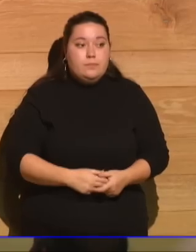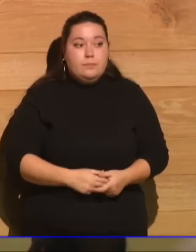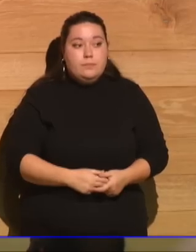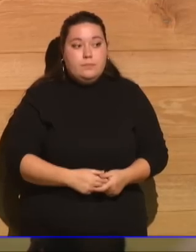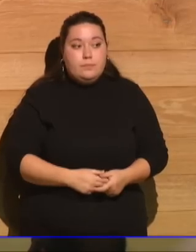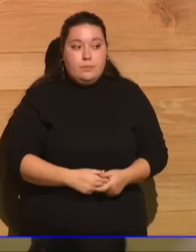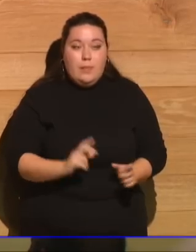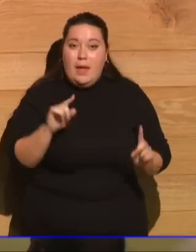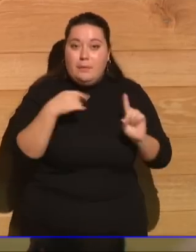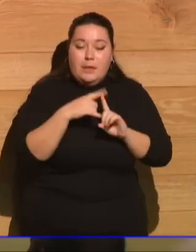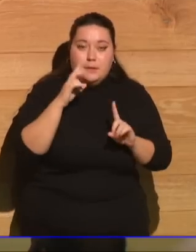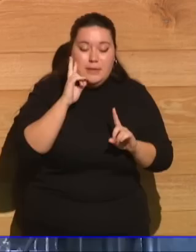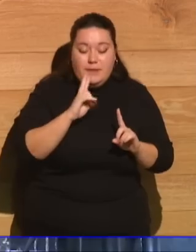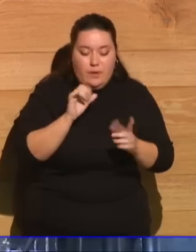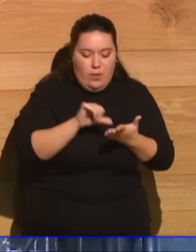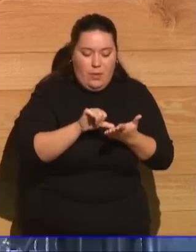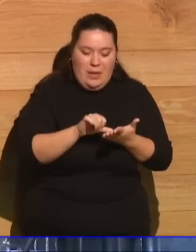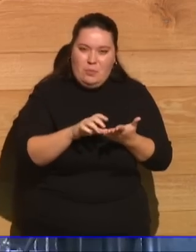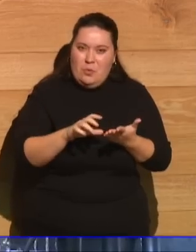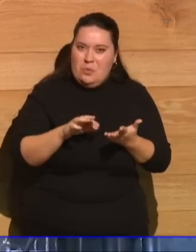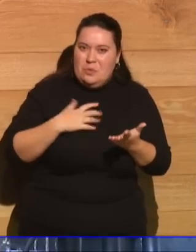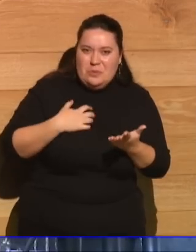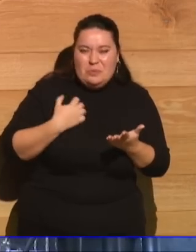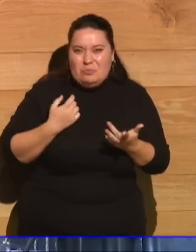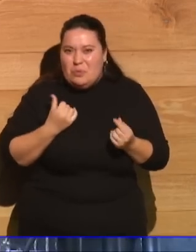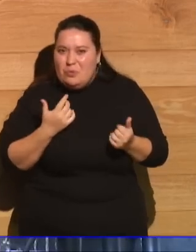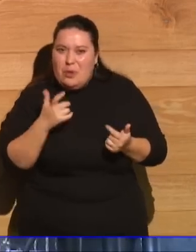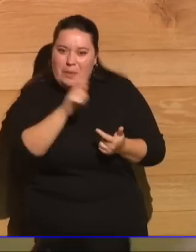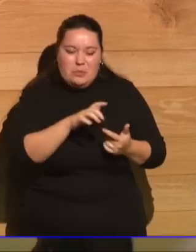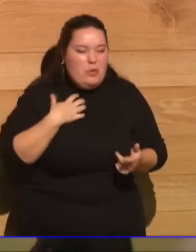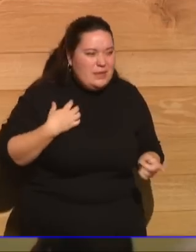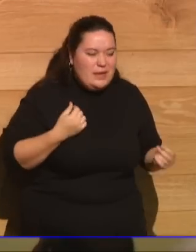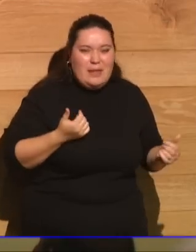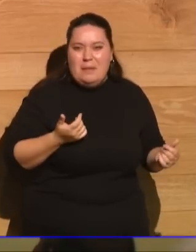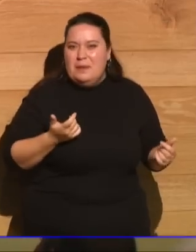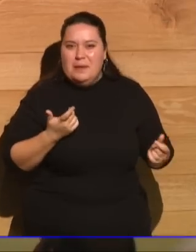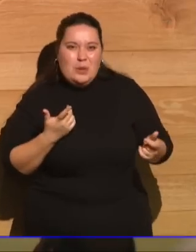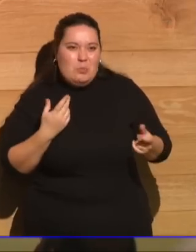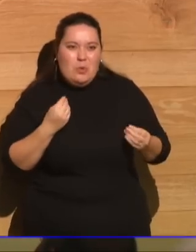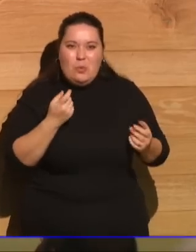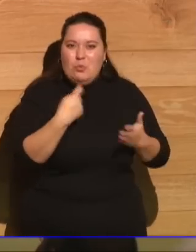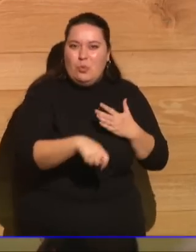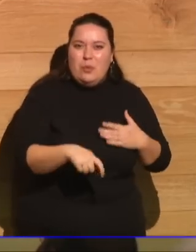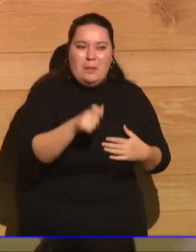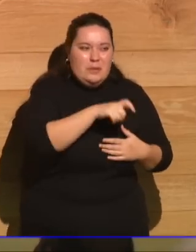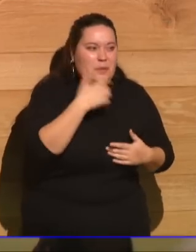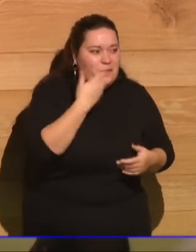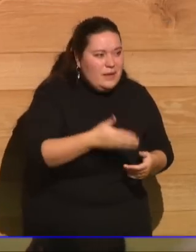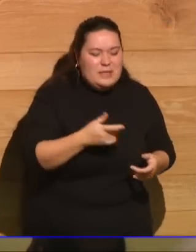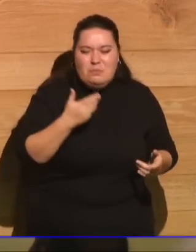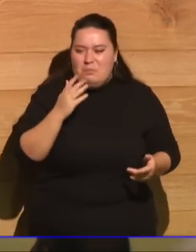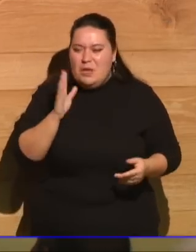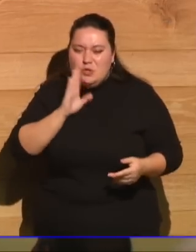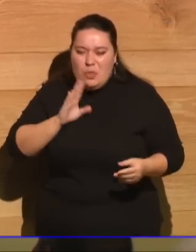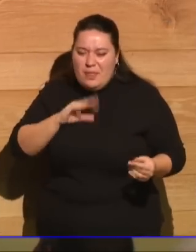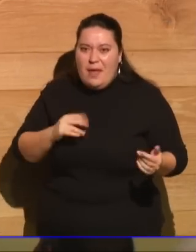Pero además que lo que se ve es una ciudad desagradable, dura... La gente es muy desagradable. O sea, todo saca gente feísima, desagradable, sucia, Pues